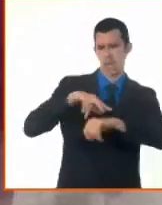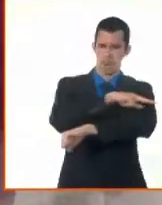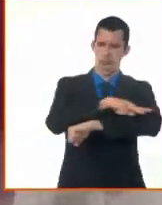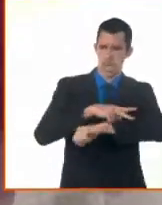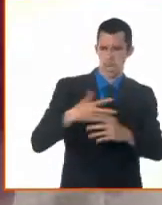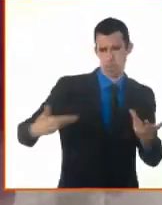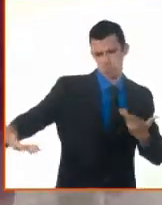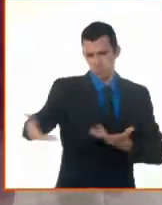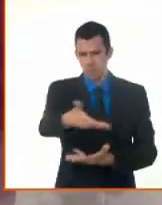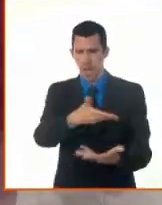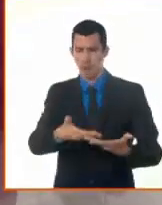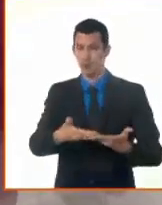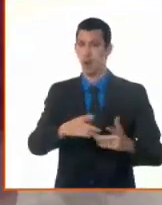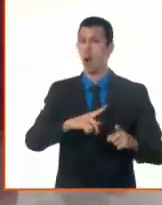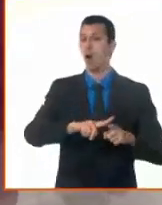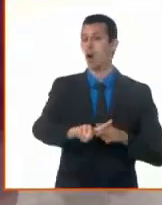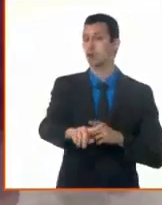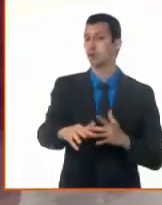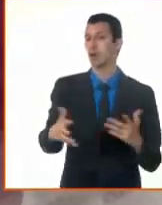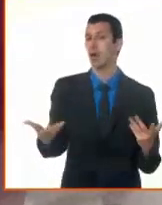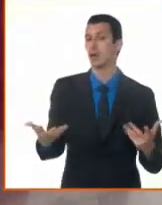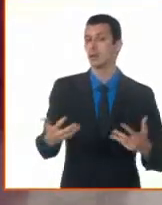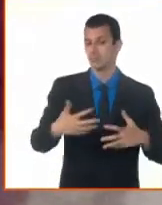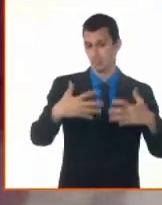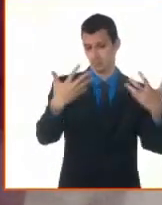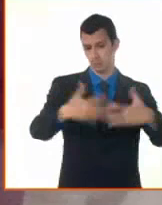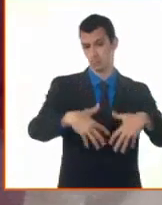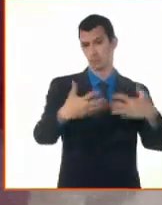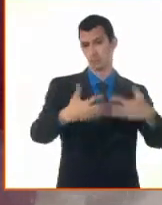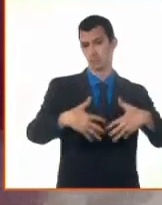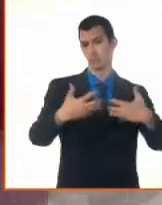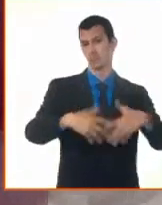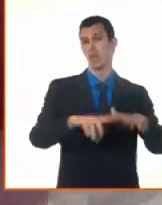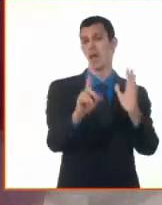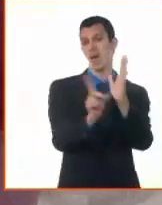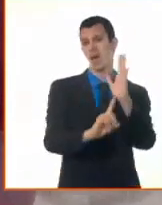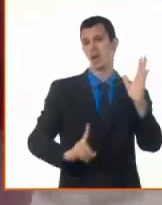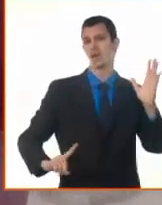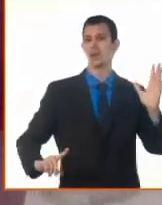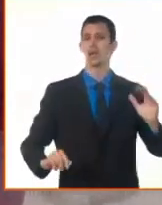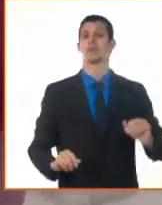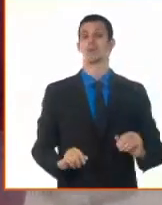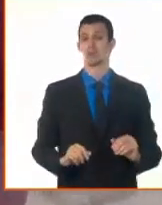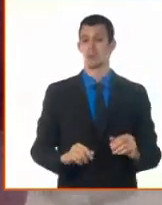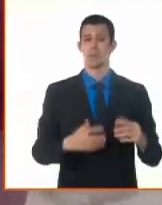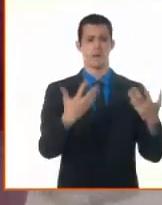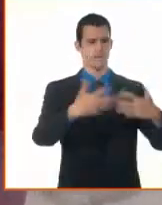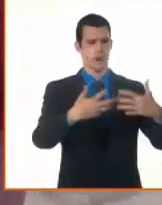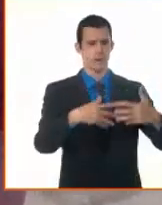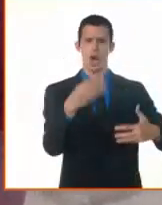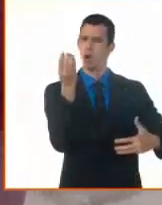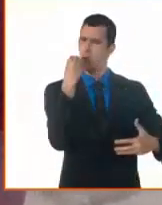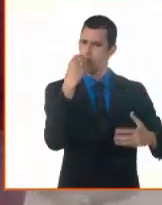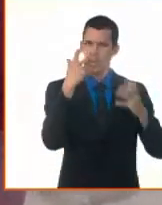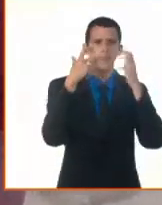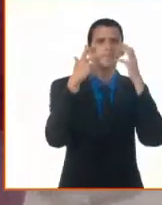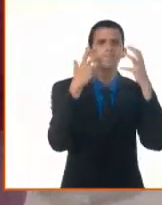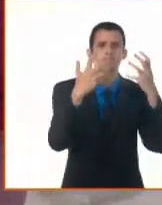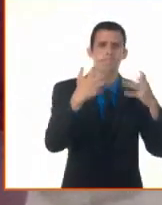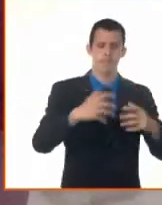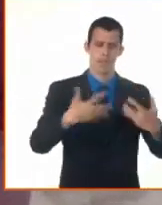reitero en tal sentido hay una aspiración concreta en estos proyectos